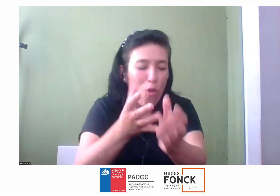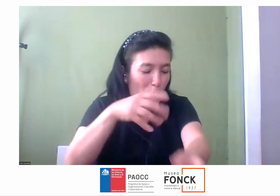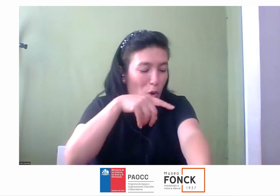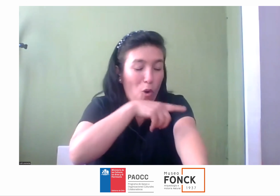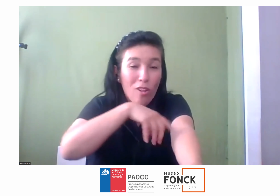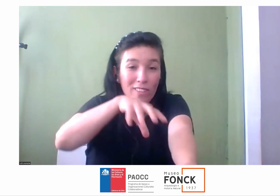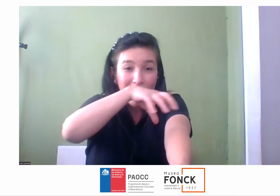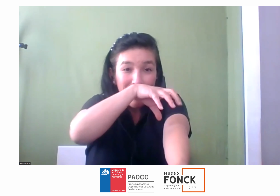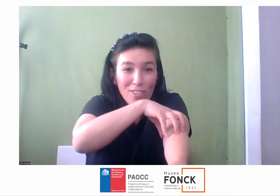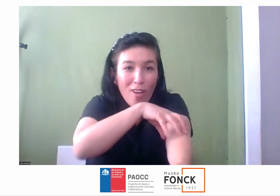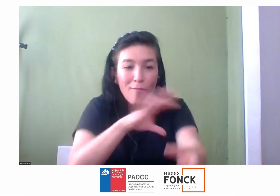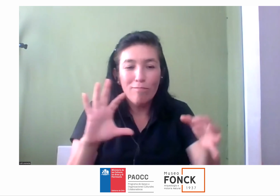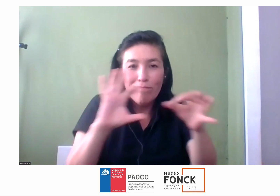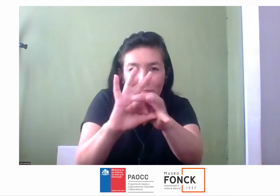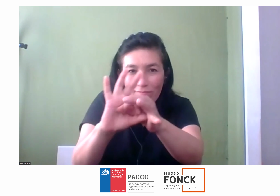interconectada,